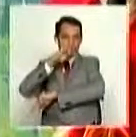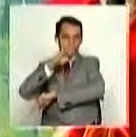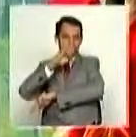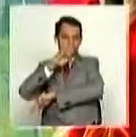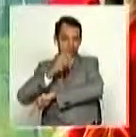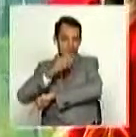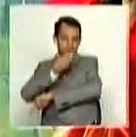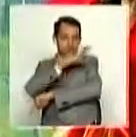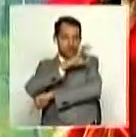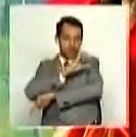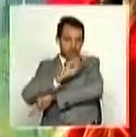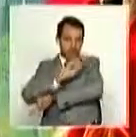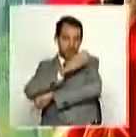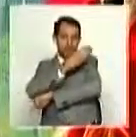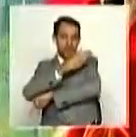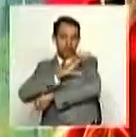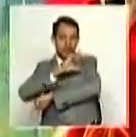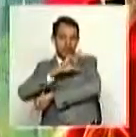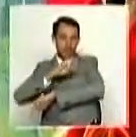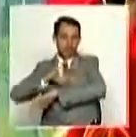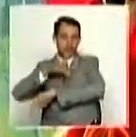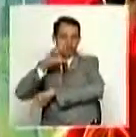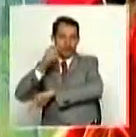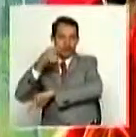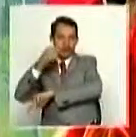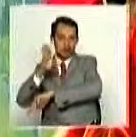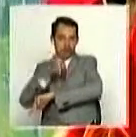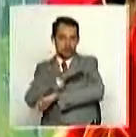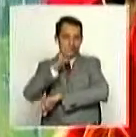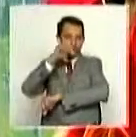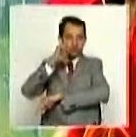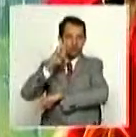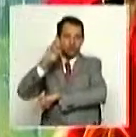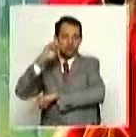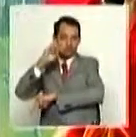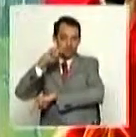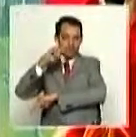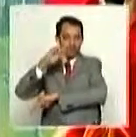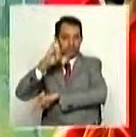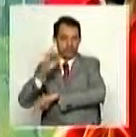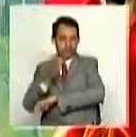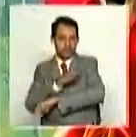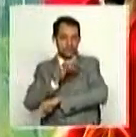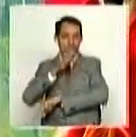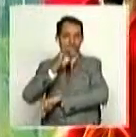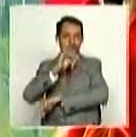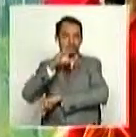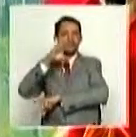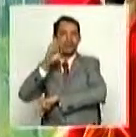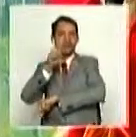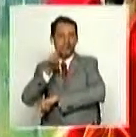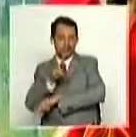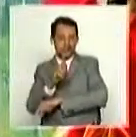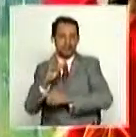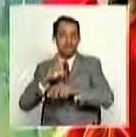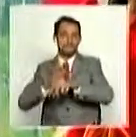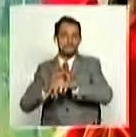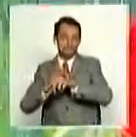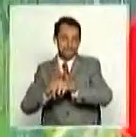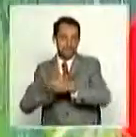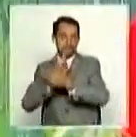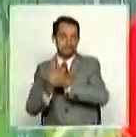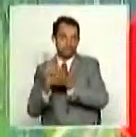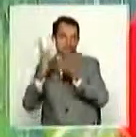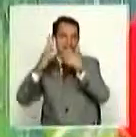calle 80 con Cali, El Lago, Normandía, punto de venta e IPS. Encuentre todos los médicos especialistas en terapias